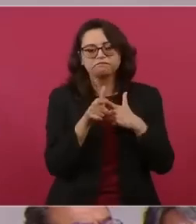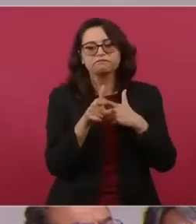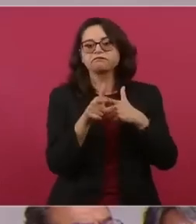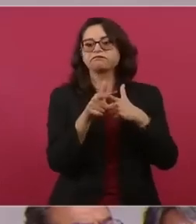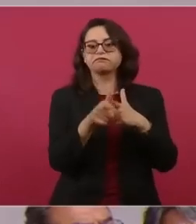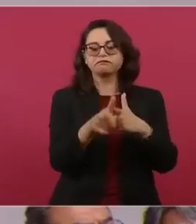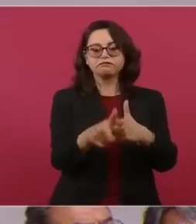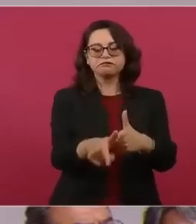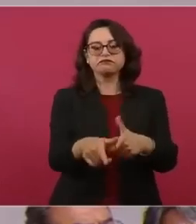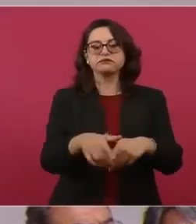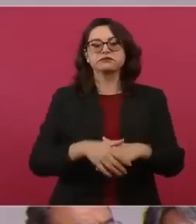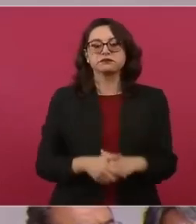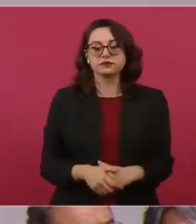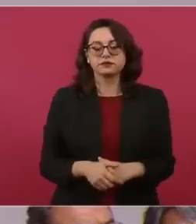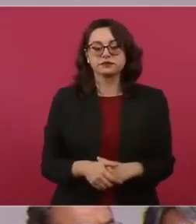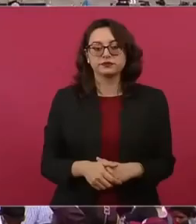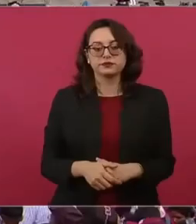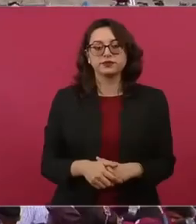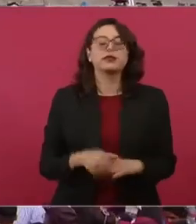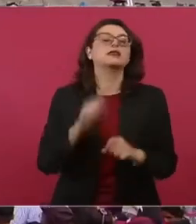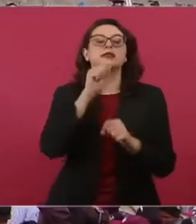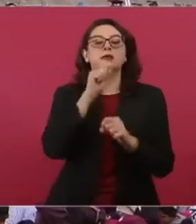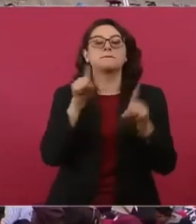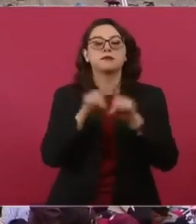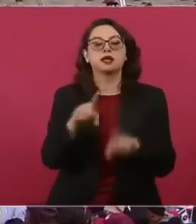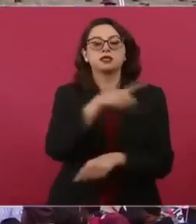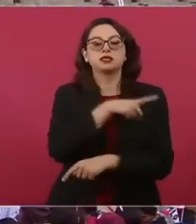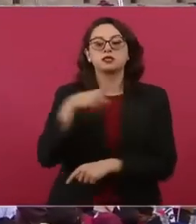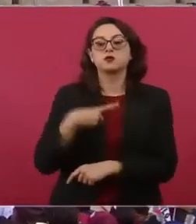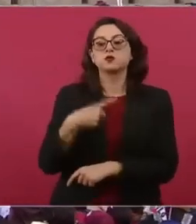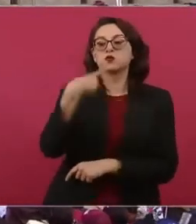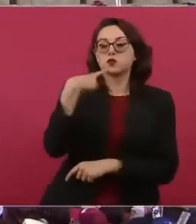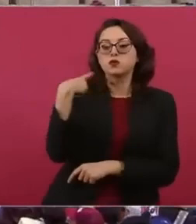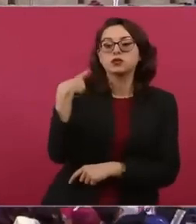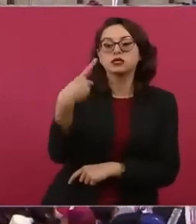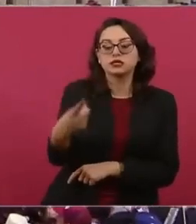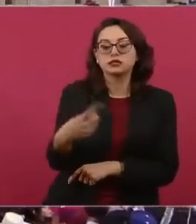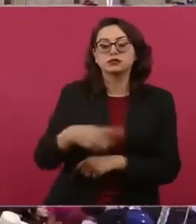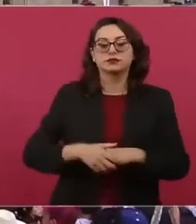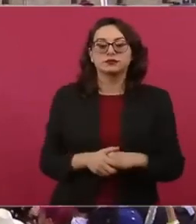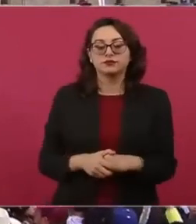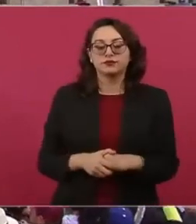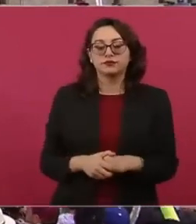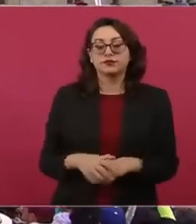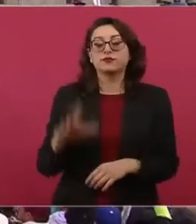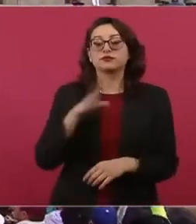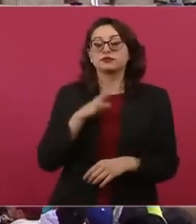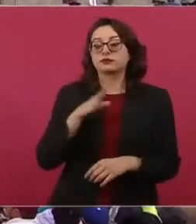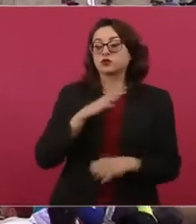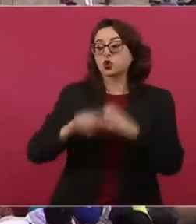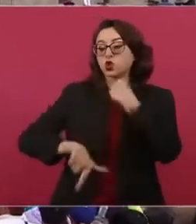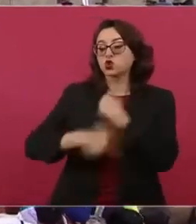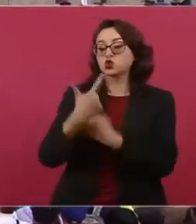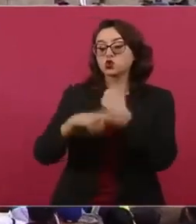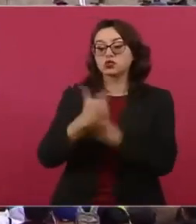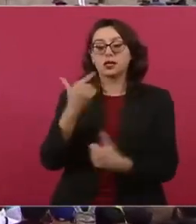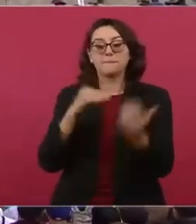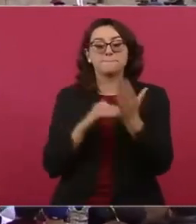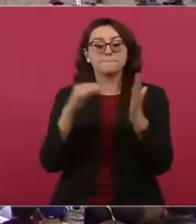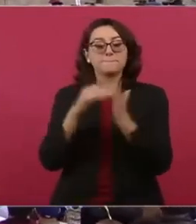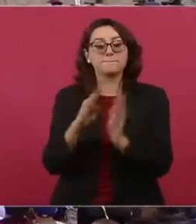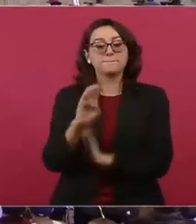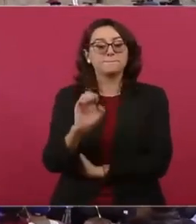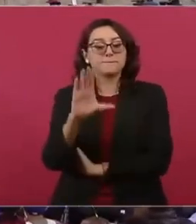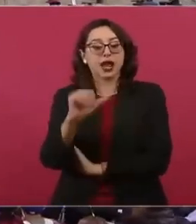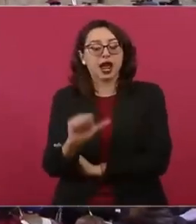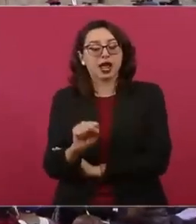Asimismo, es muy satisfactorio poder informar que estamos otorgando 12 millones de becas a estudiantes de